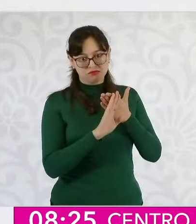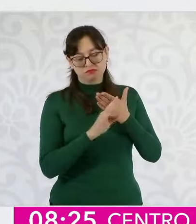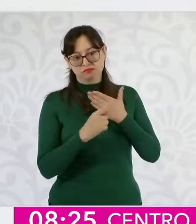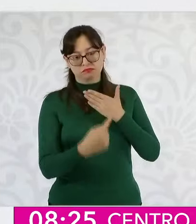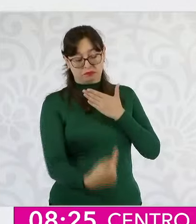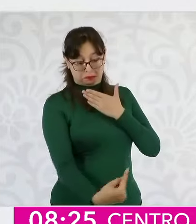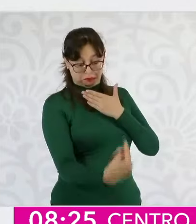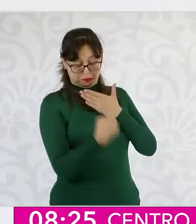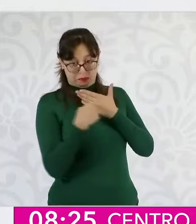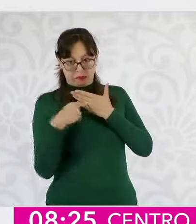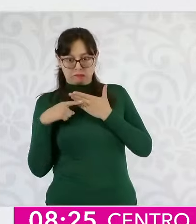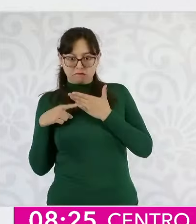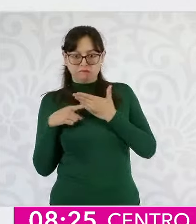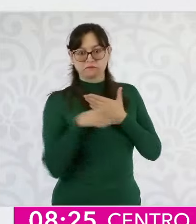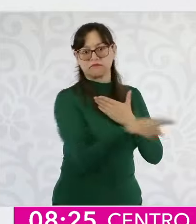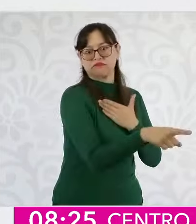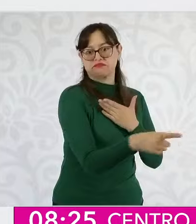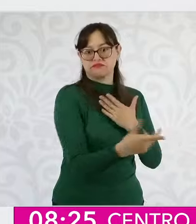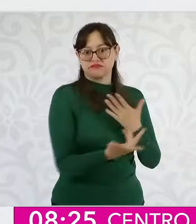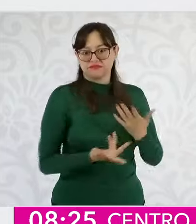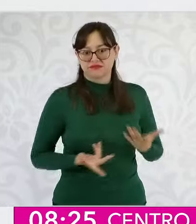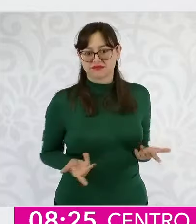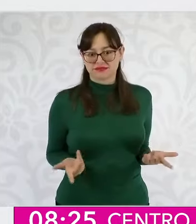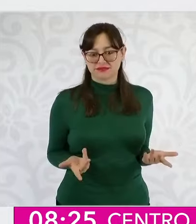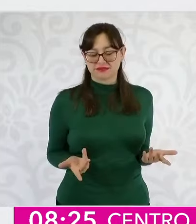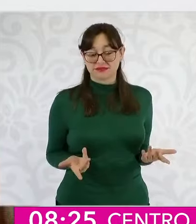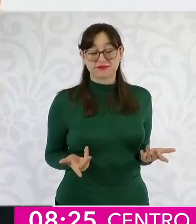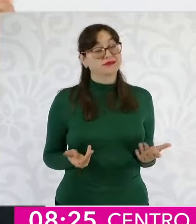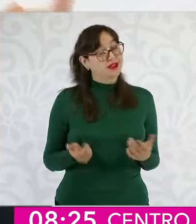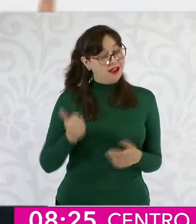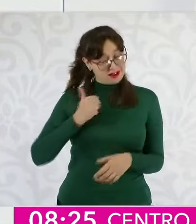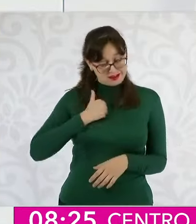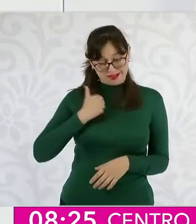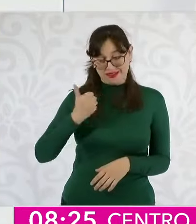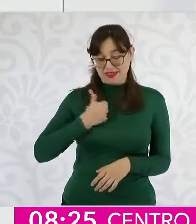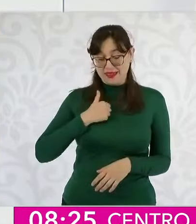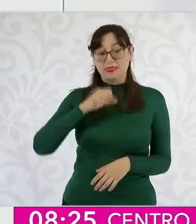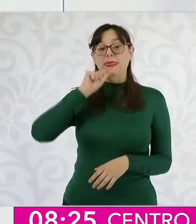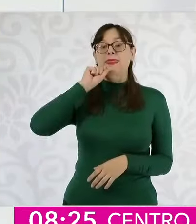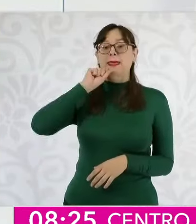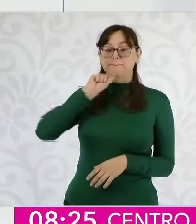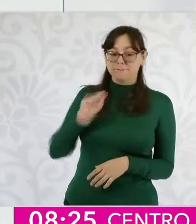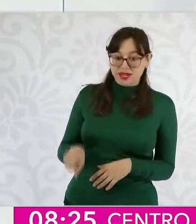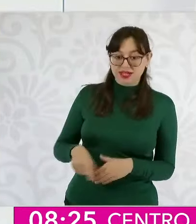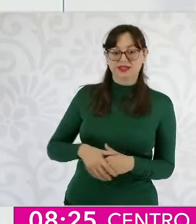subirle aranceles a México, también tiene impactos en Canadá.